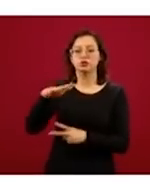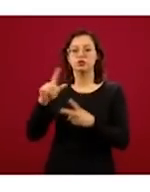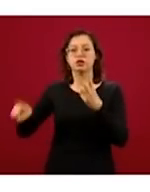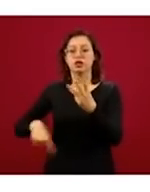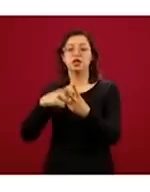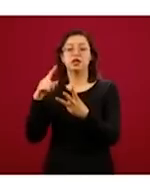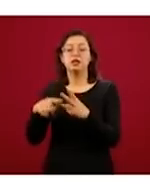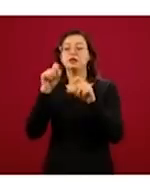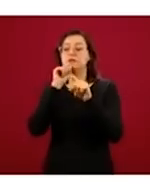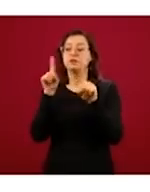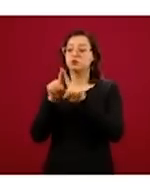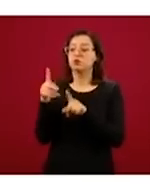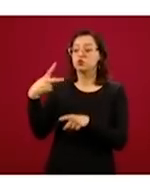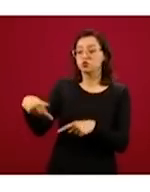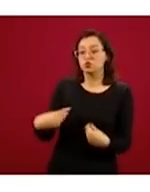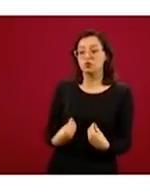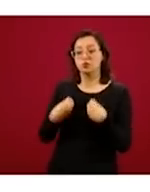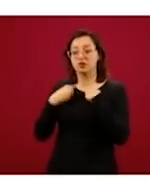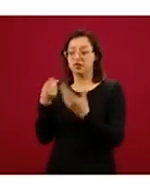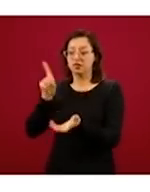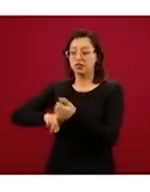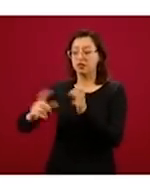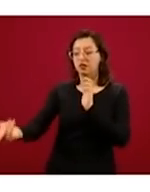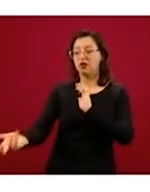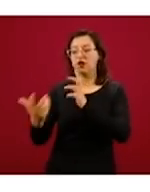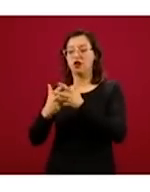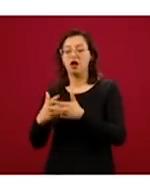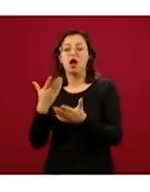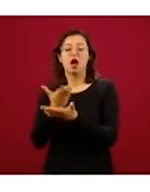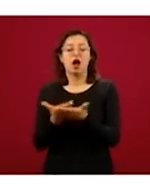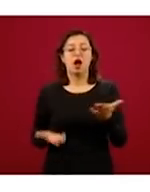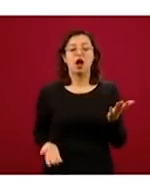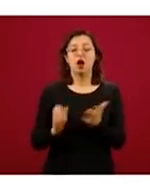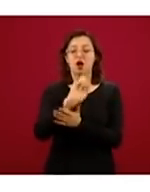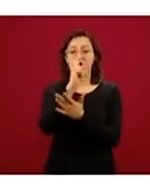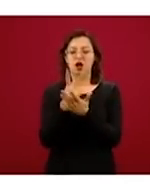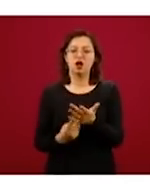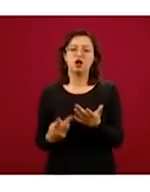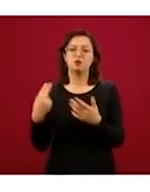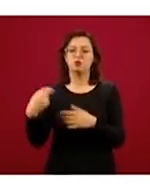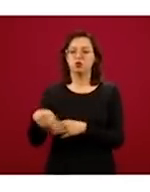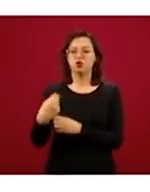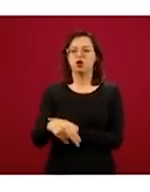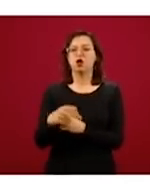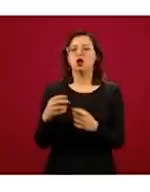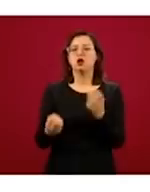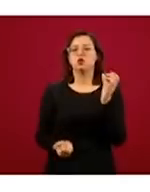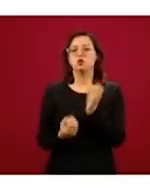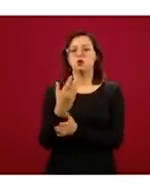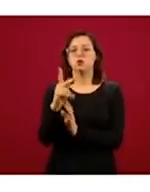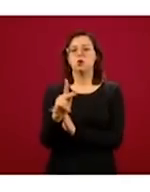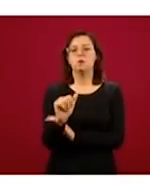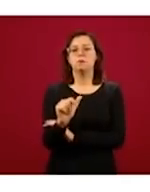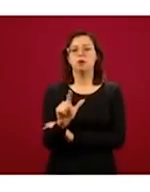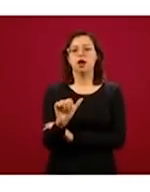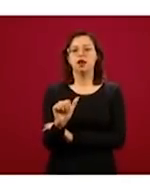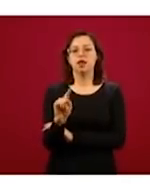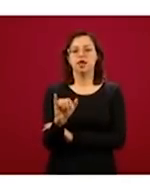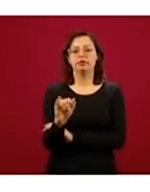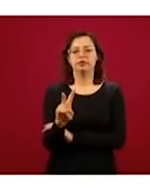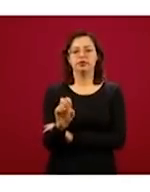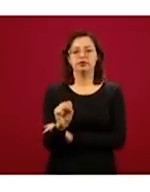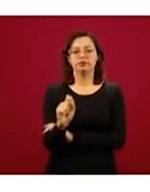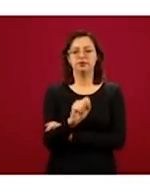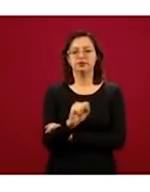contexto ellis te ha puesto este programa que se llama paliativista para atender estas condiciones de